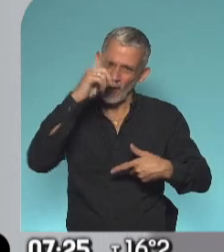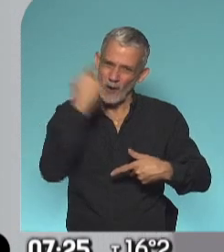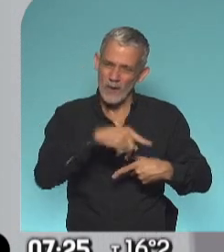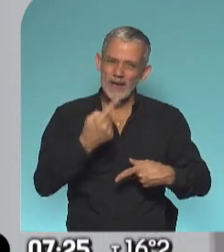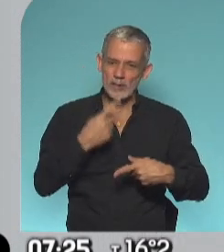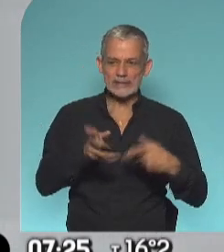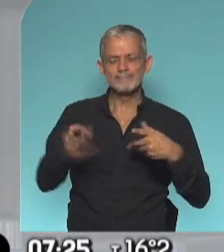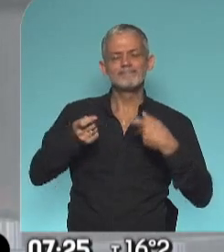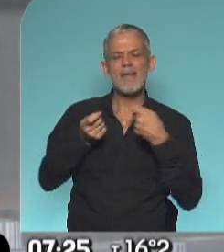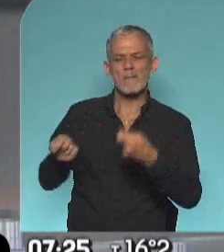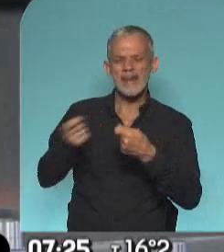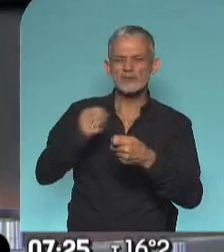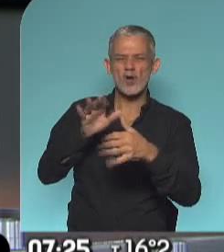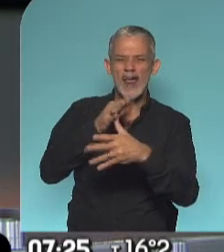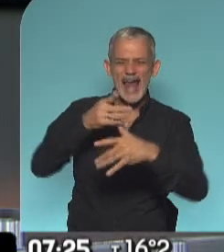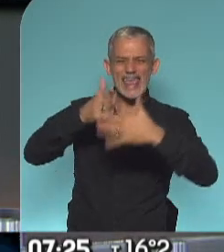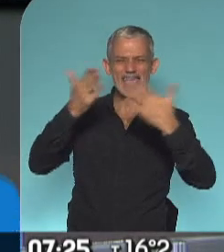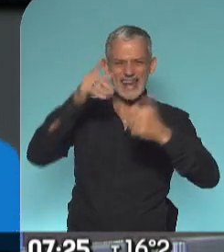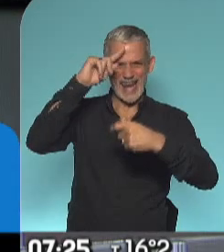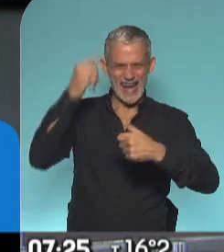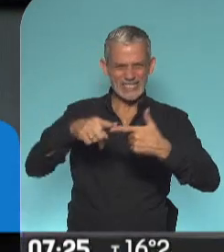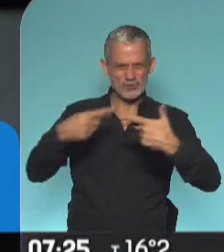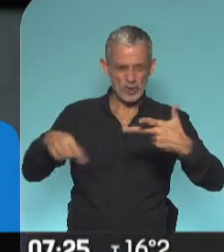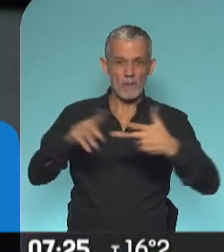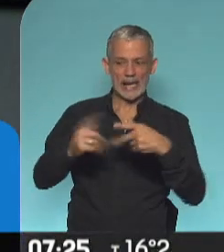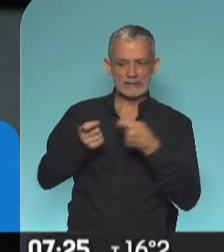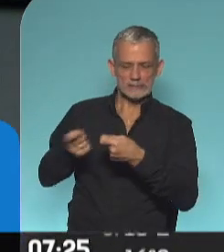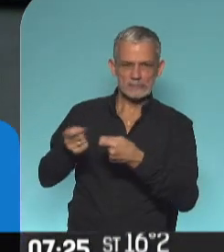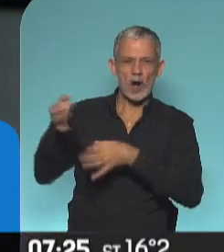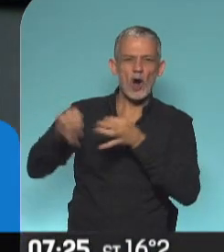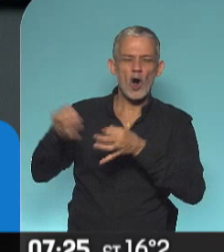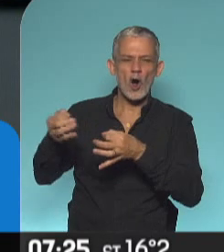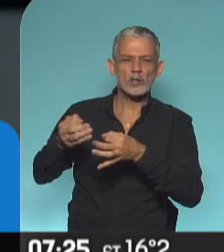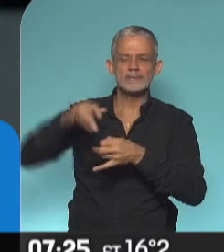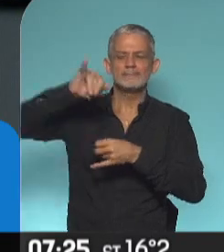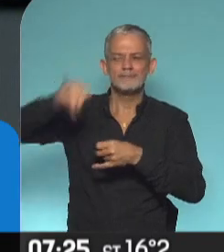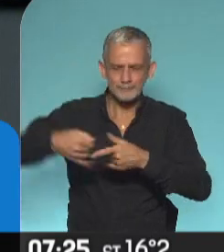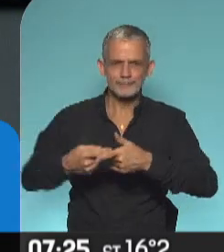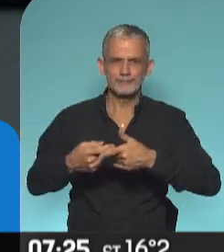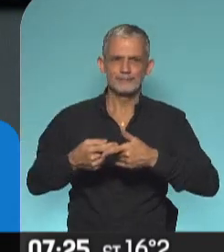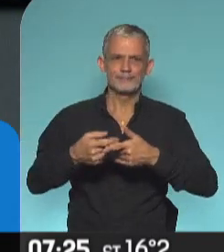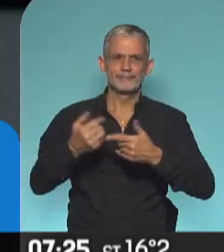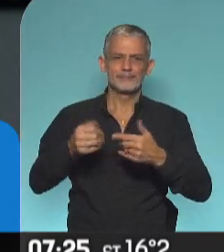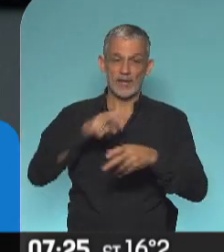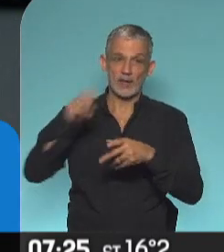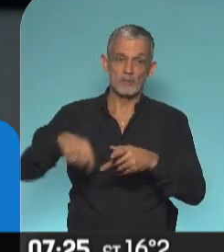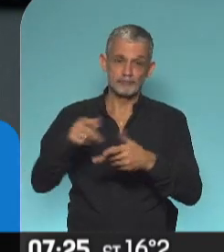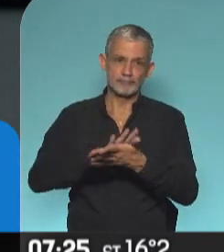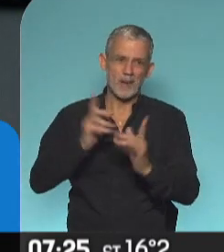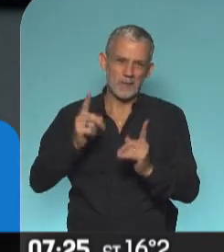las presiones que se ejercieron para que finalmente la Corte resolviera en esta resolución, bueno, como